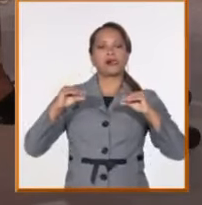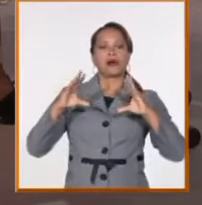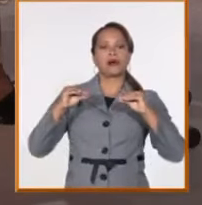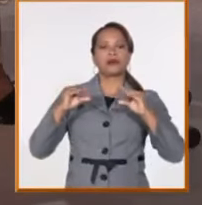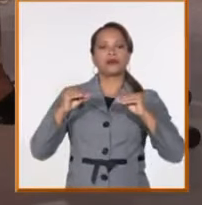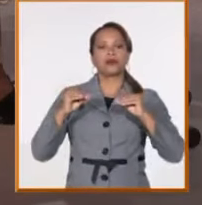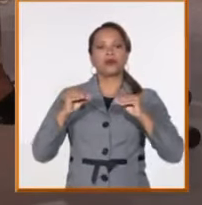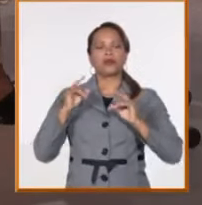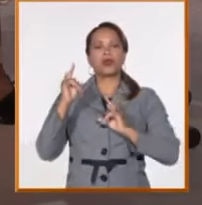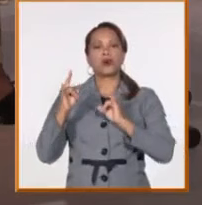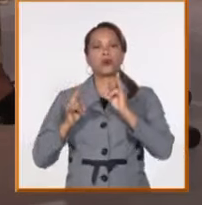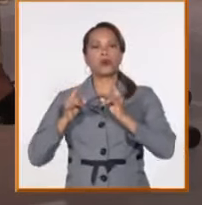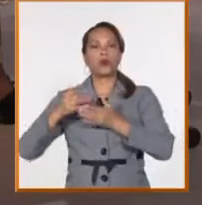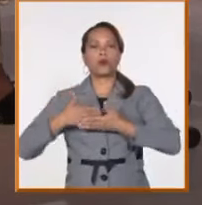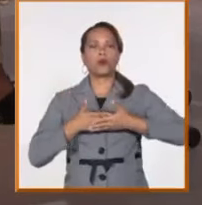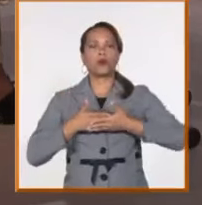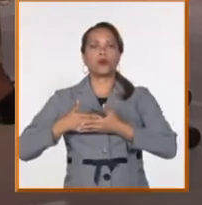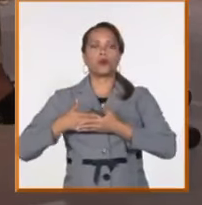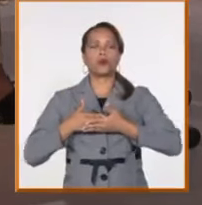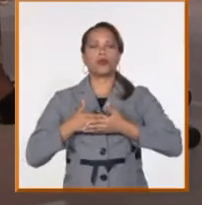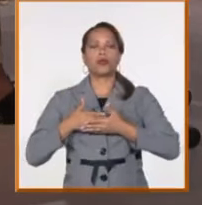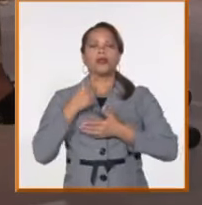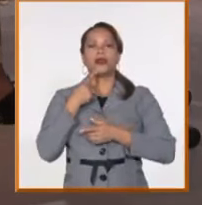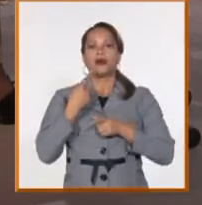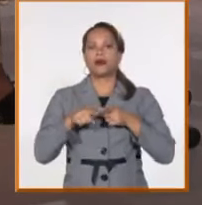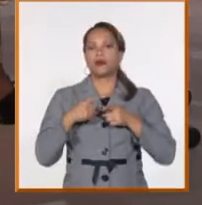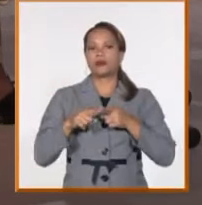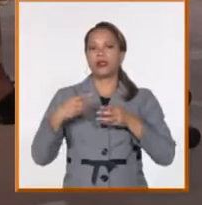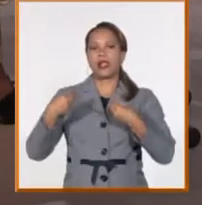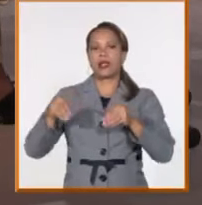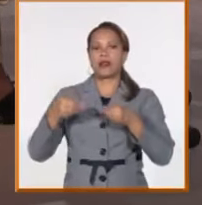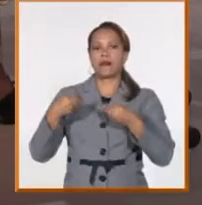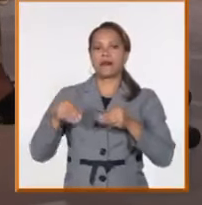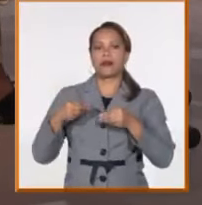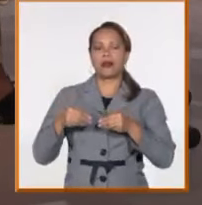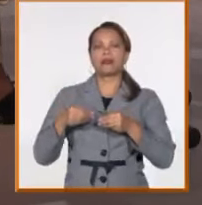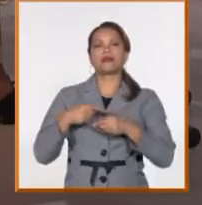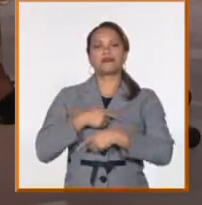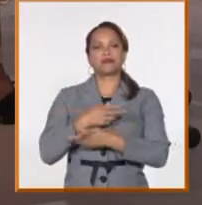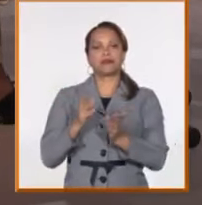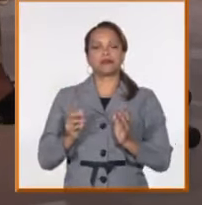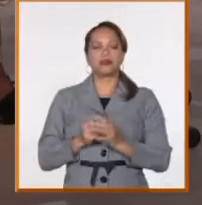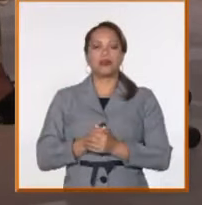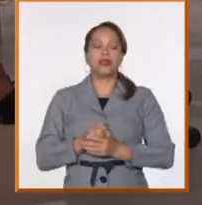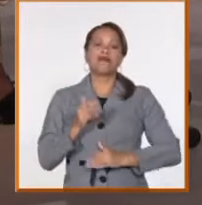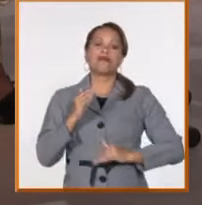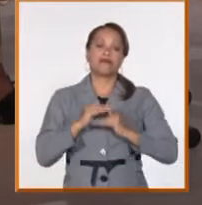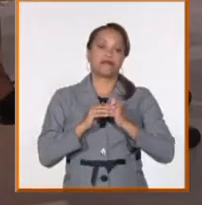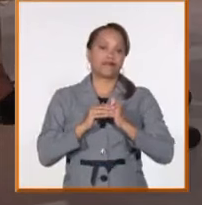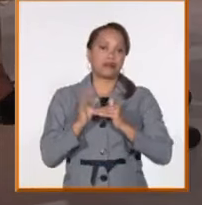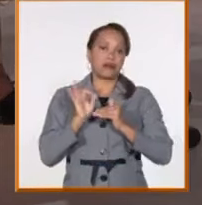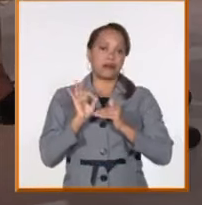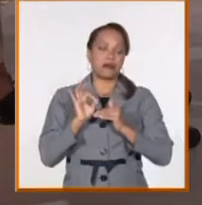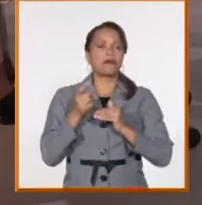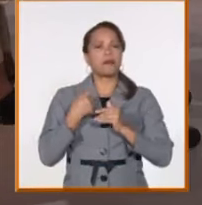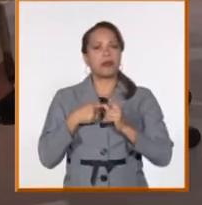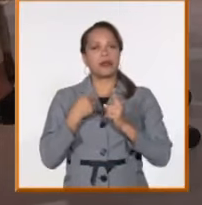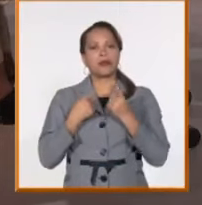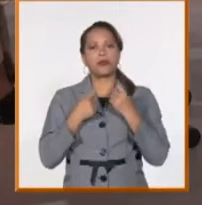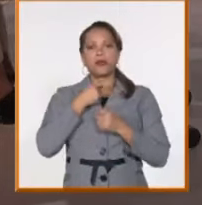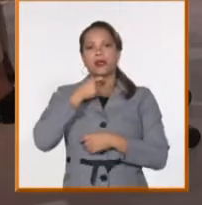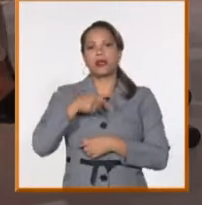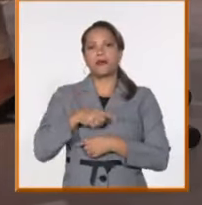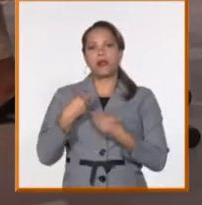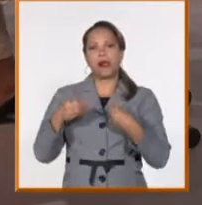cura y de algunos productos plásticos a partir en el caso no cubre toda la demanda pero a partir por ejemplo en el caso de los